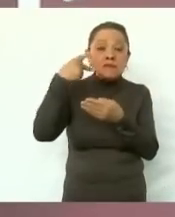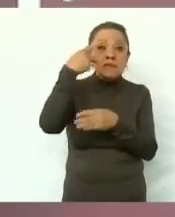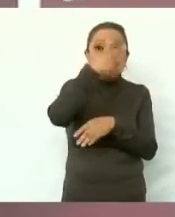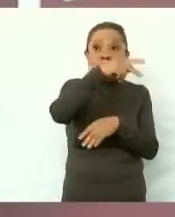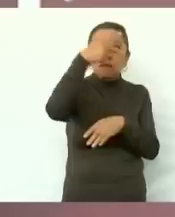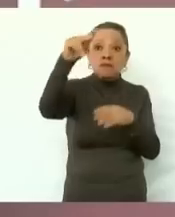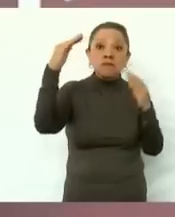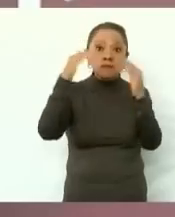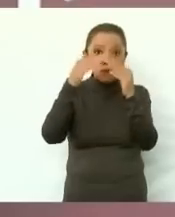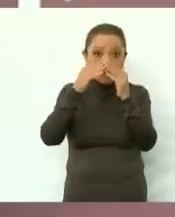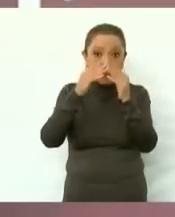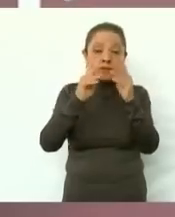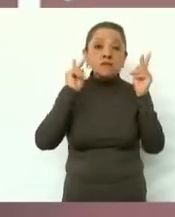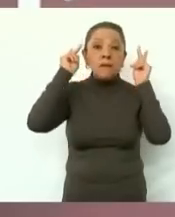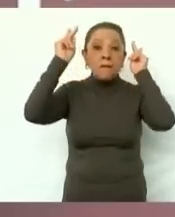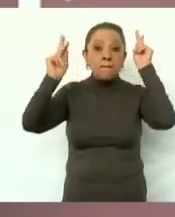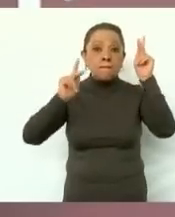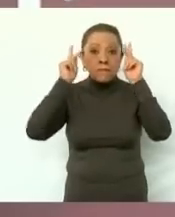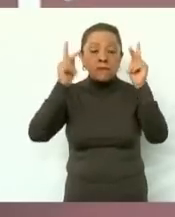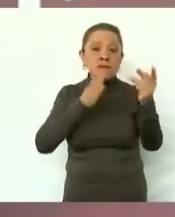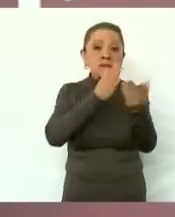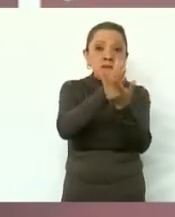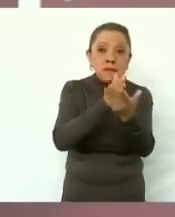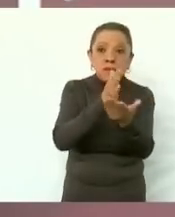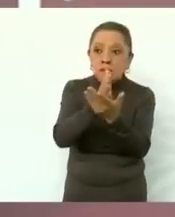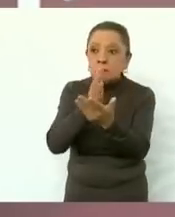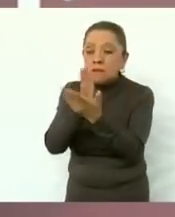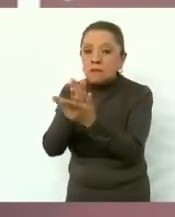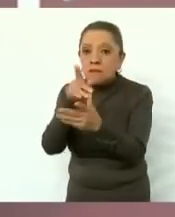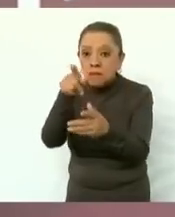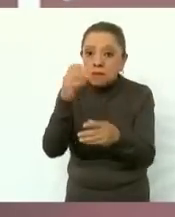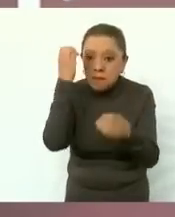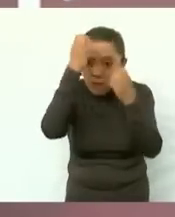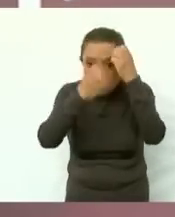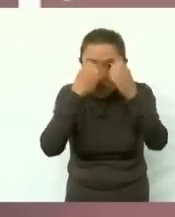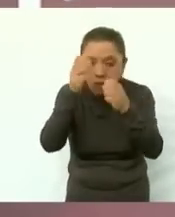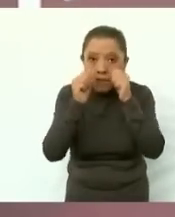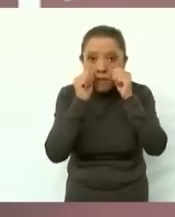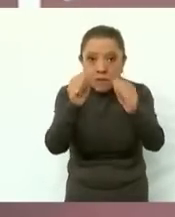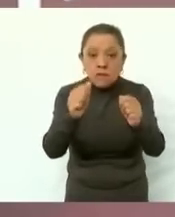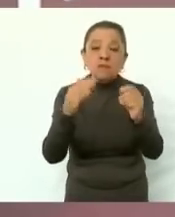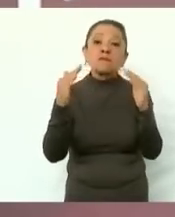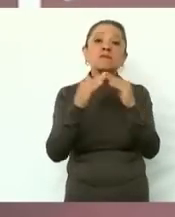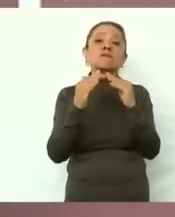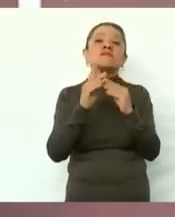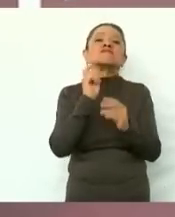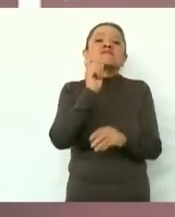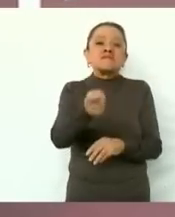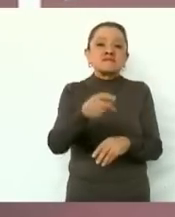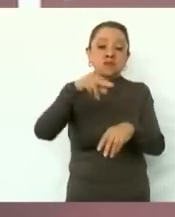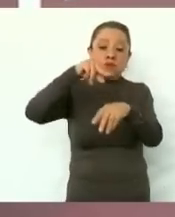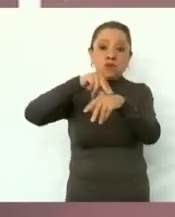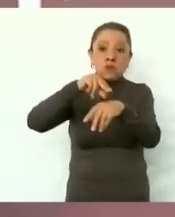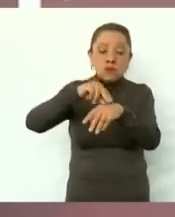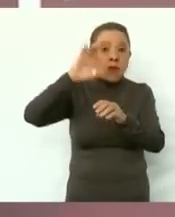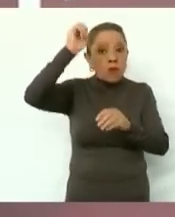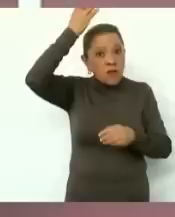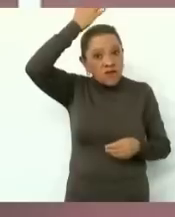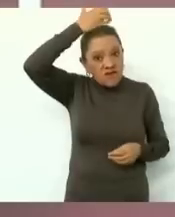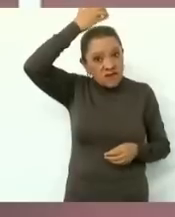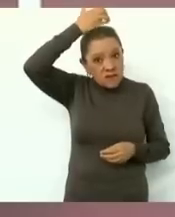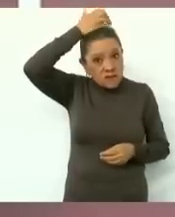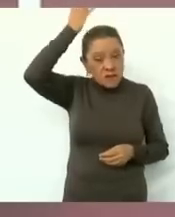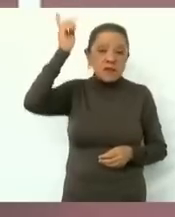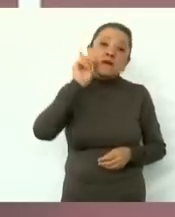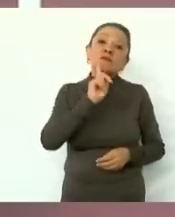casa de un médico, una médica, un enfermero o una enfermera, de un trabajador de la salud. Eso